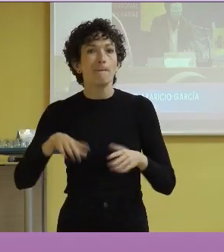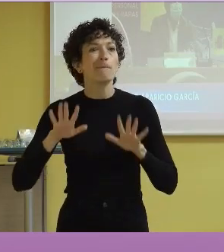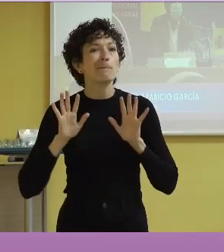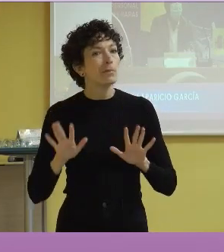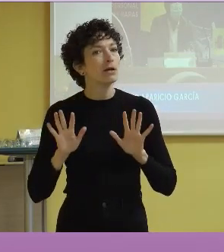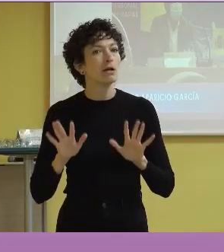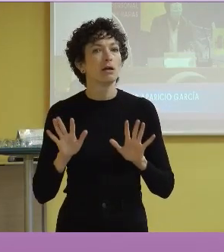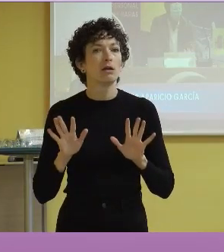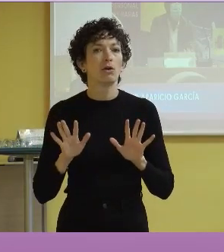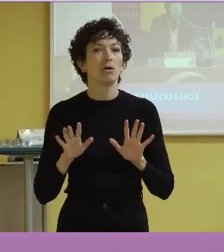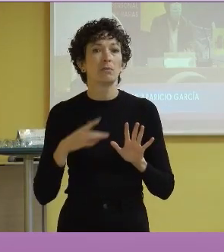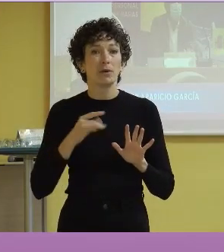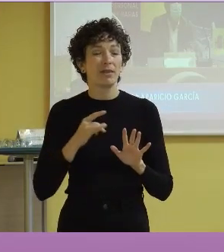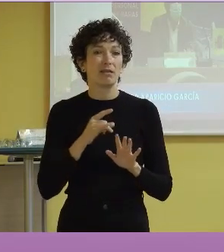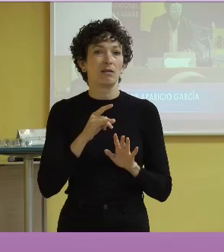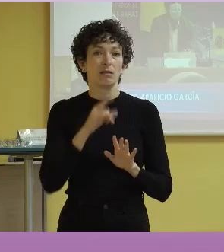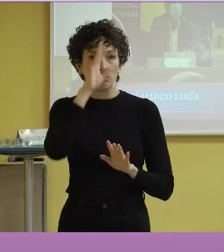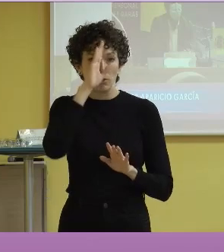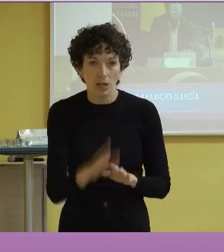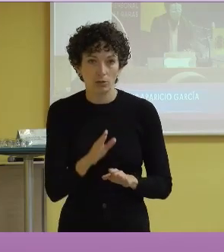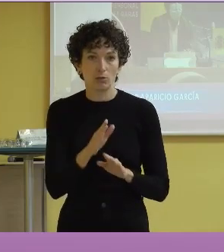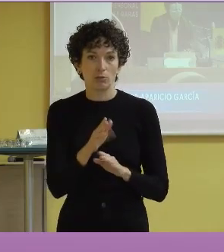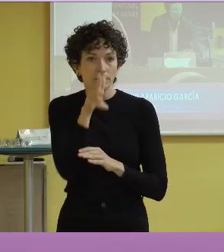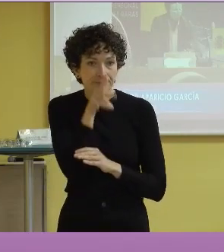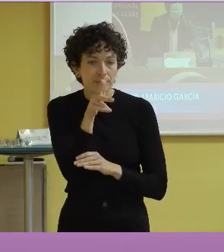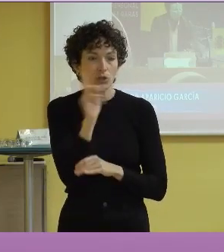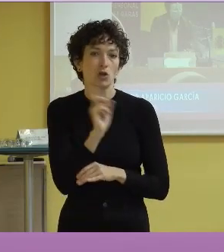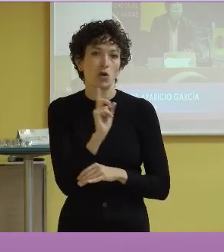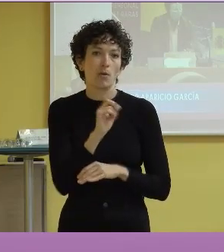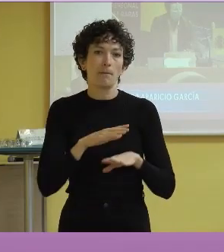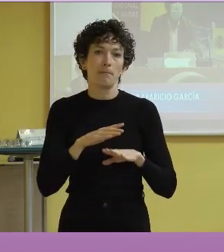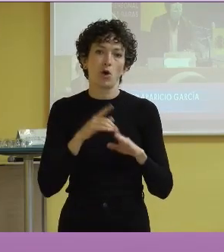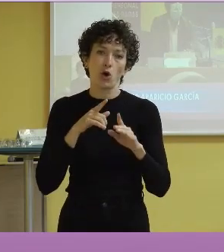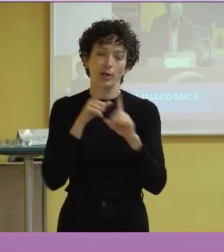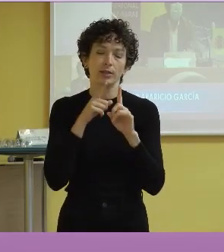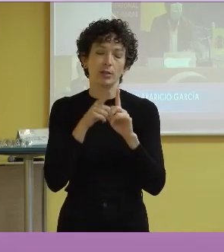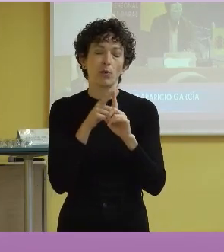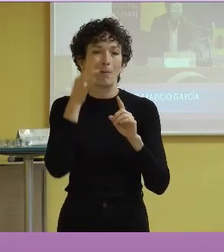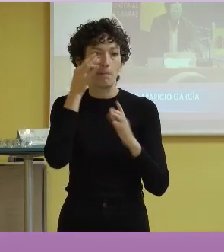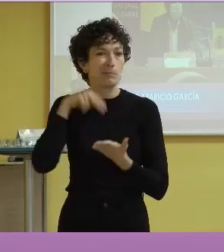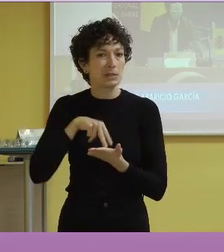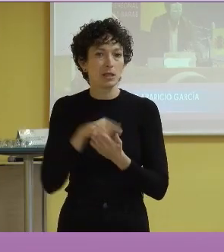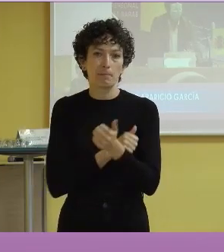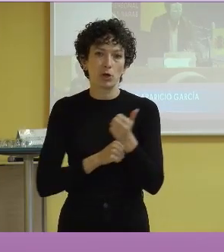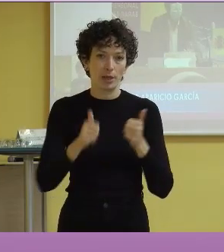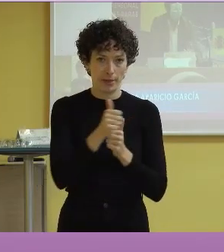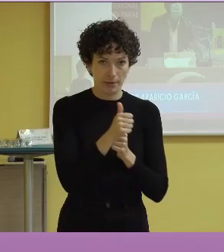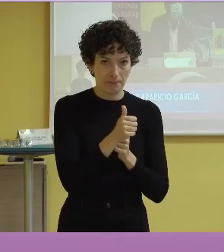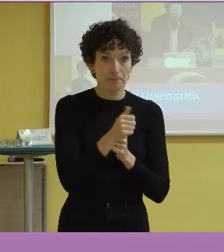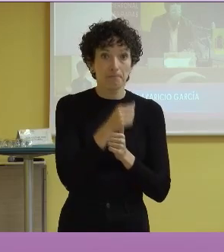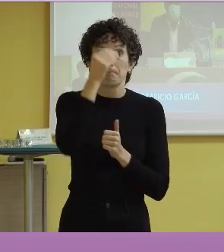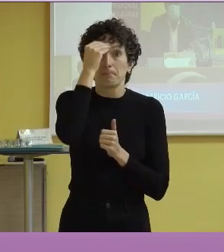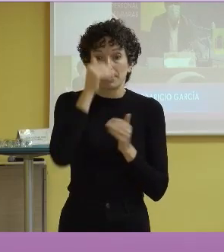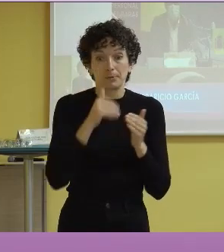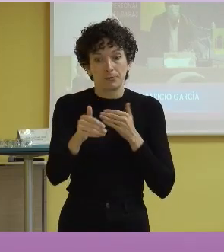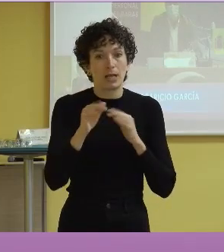busquemos el streaming directo para conseguir que lo presencial sea lo prioritario. La experiencia creemos que va a ir por ahí y